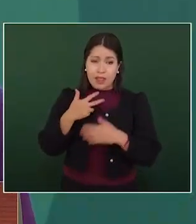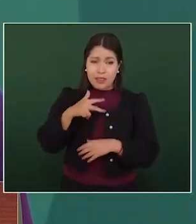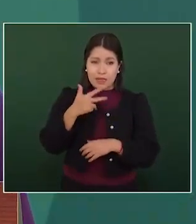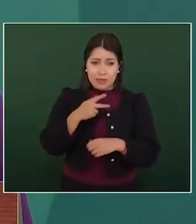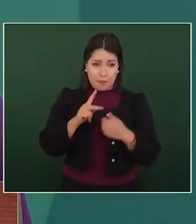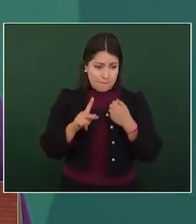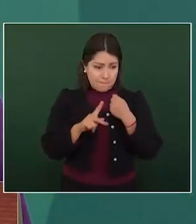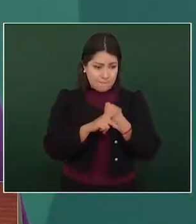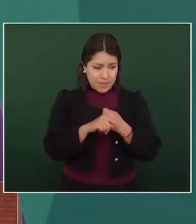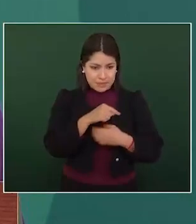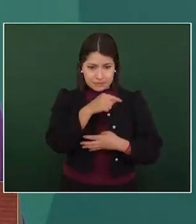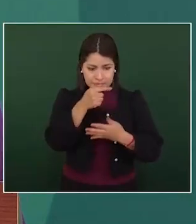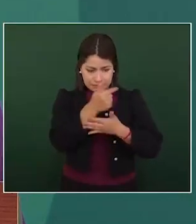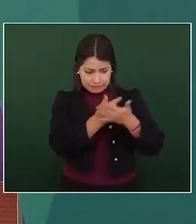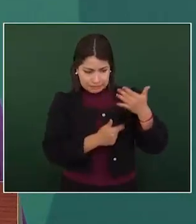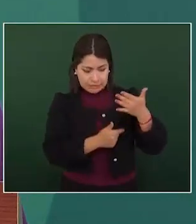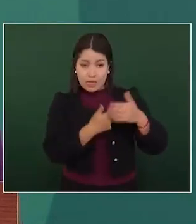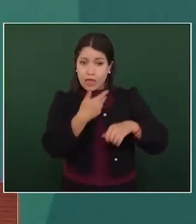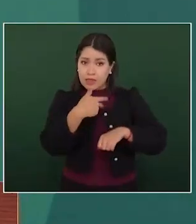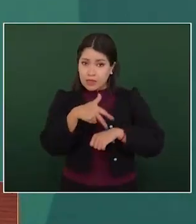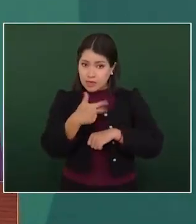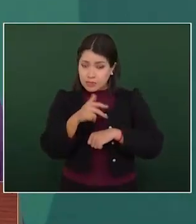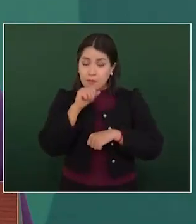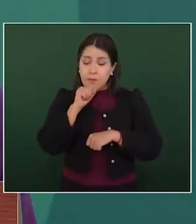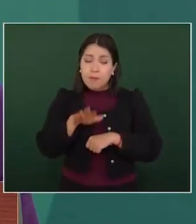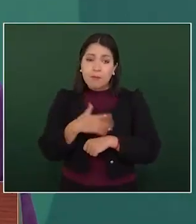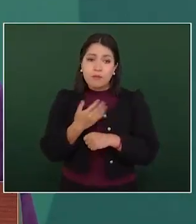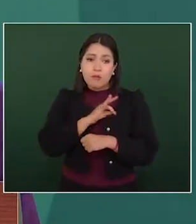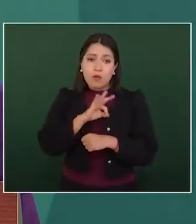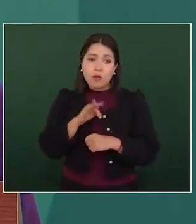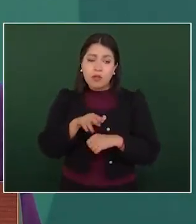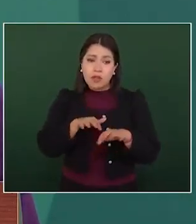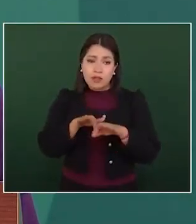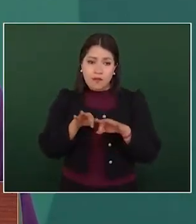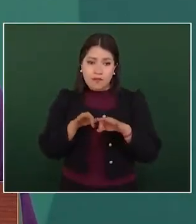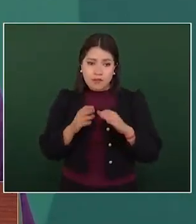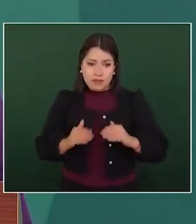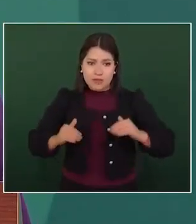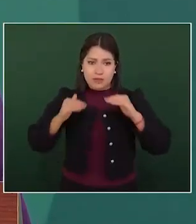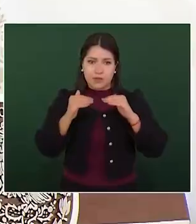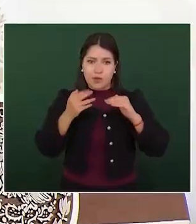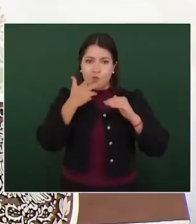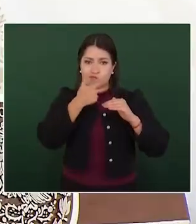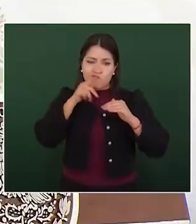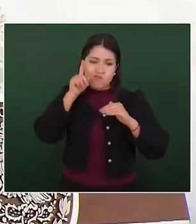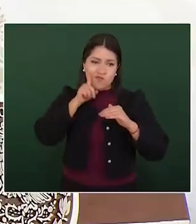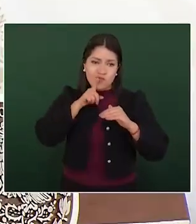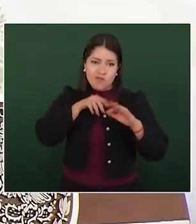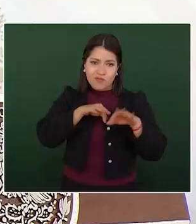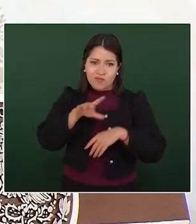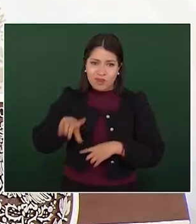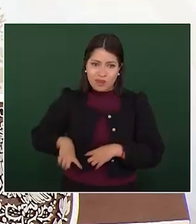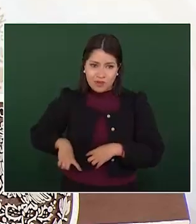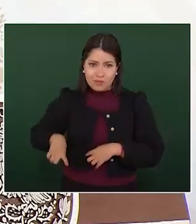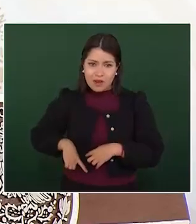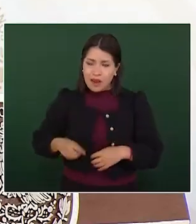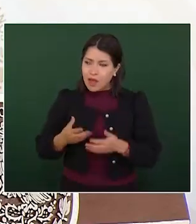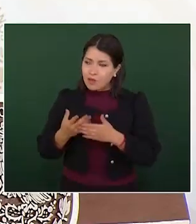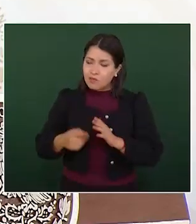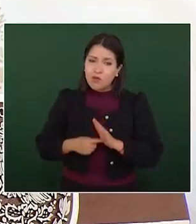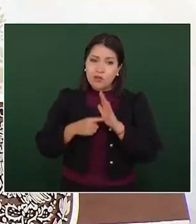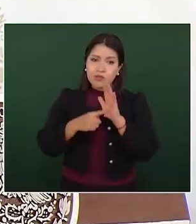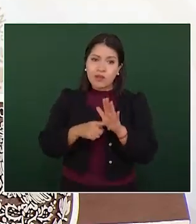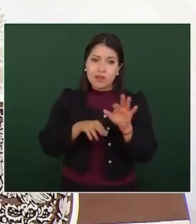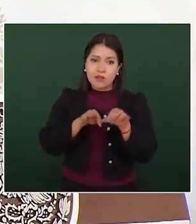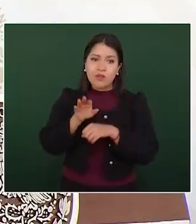con un gabinete paritario. Ya llegamos, ahora hay que responder a qué venimos. Venimos a aportar